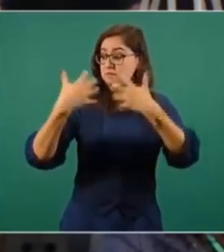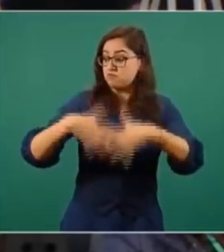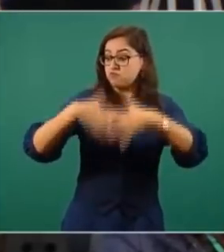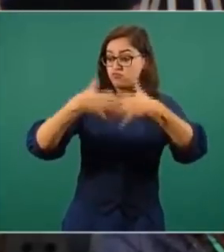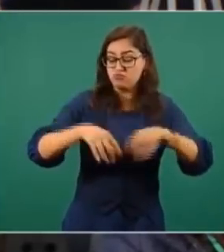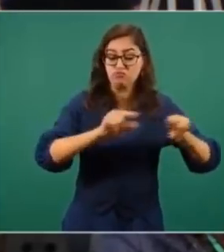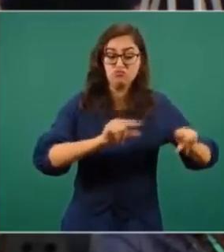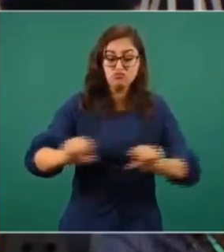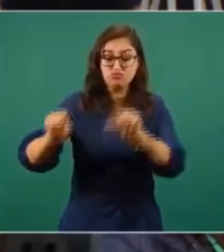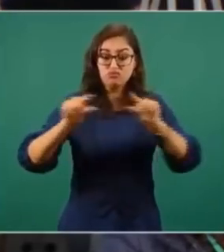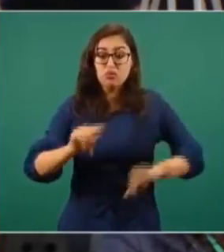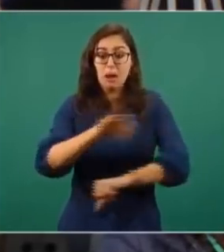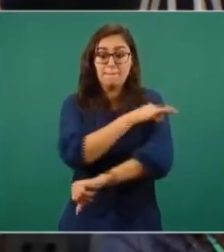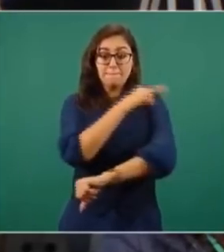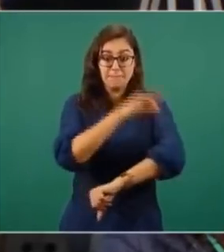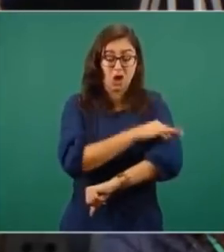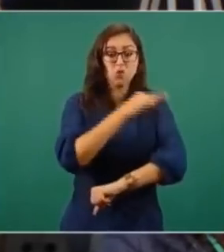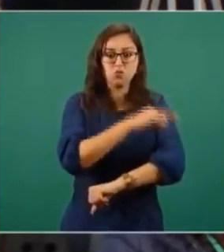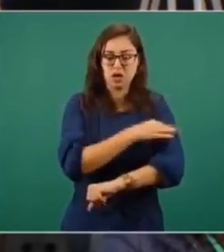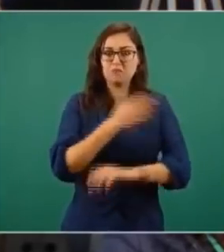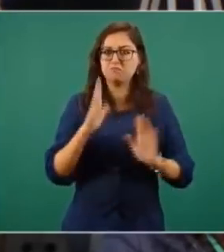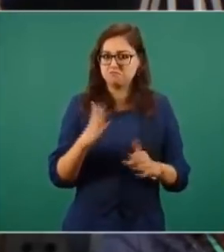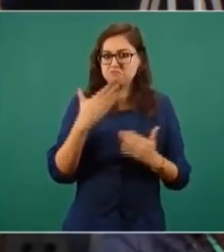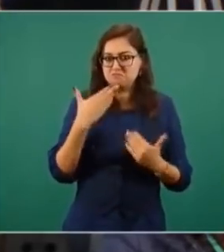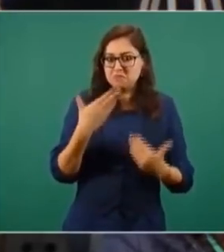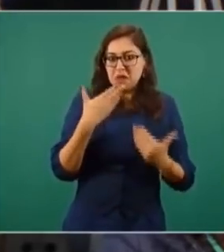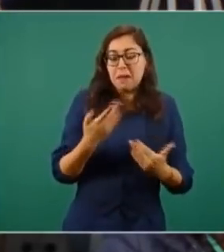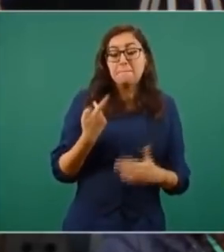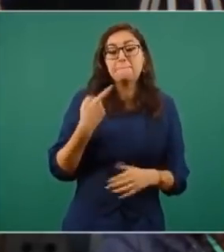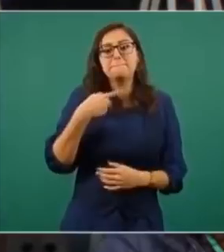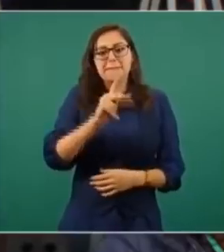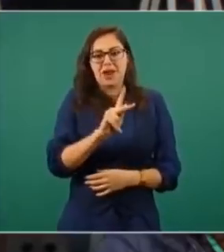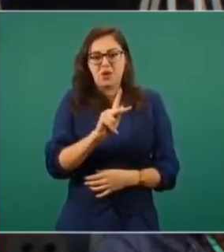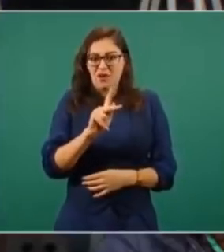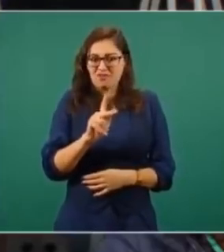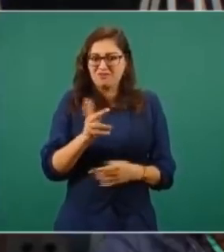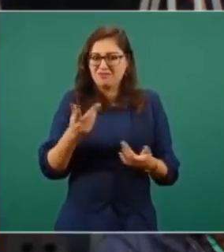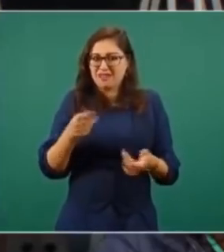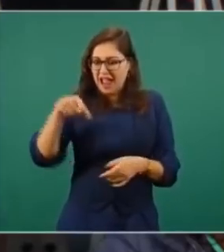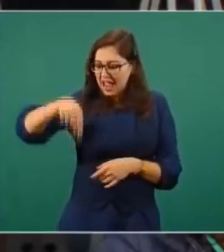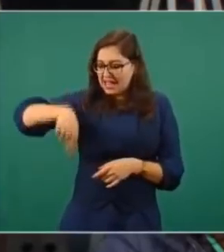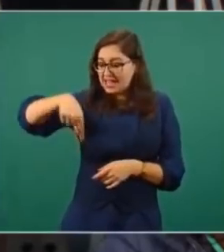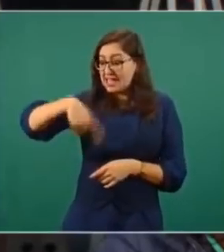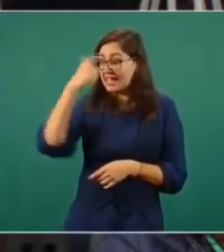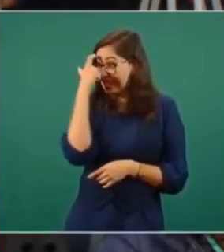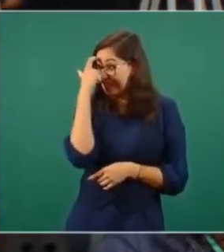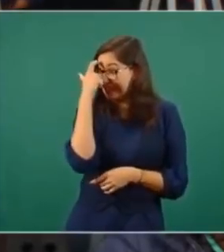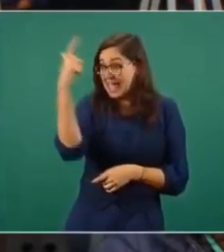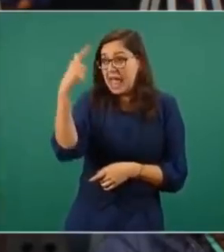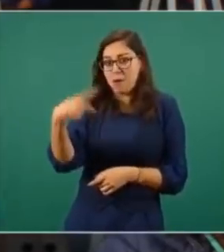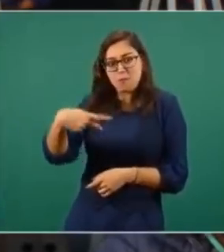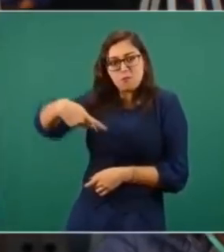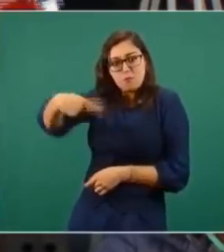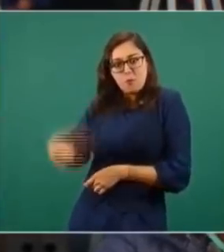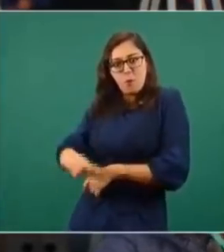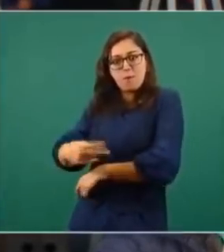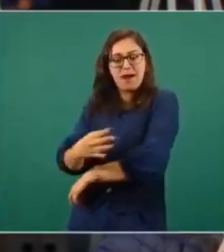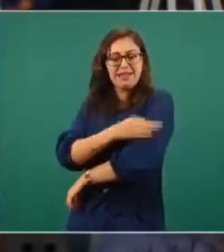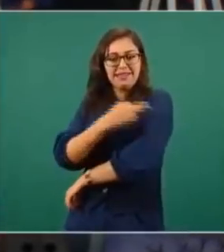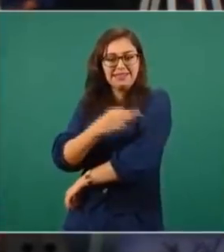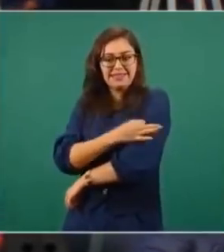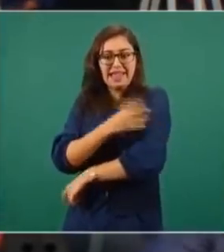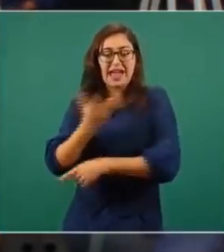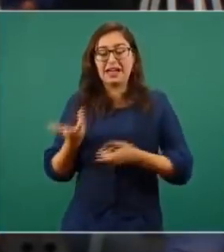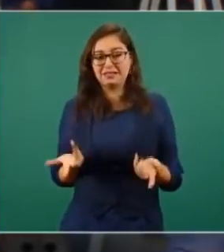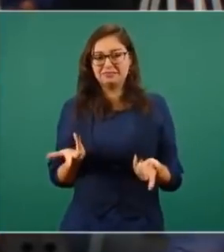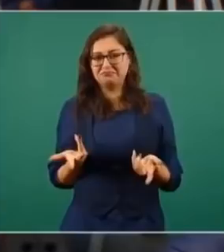podríamos empezar a pensar en una vacuna mexicana para no depender del extranjero, como sucedió con Pfizer,